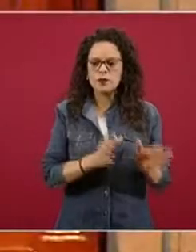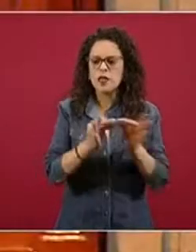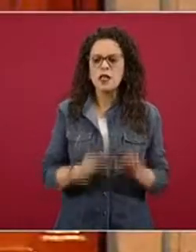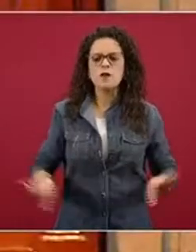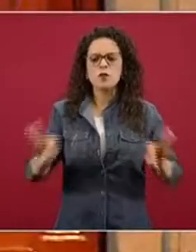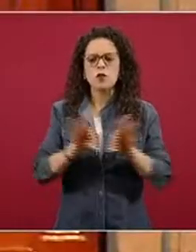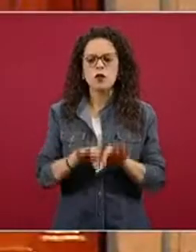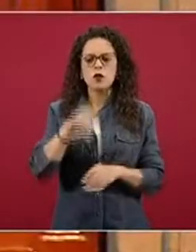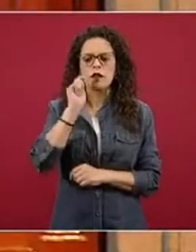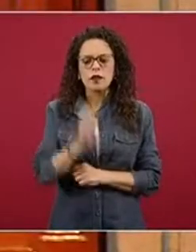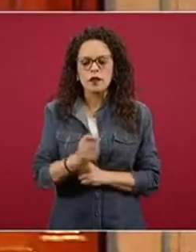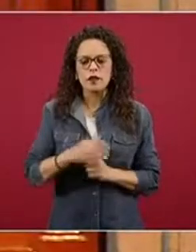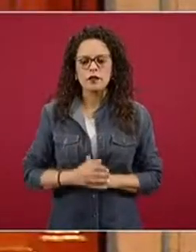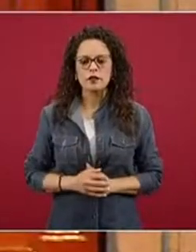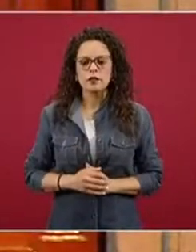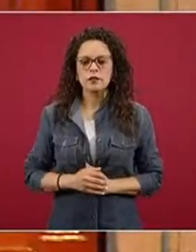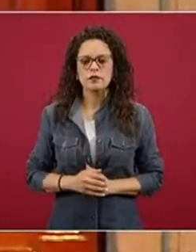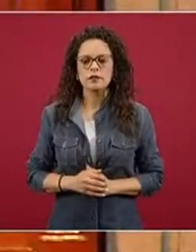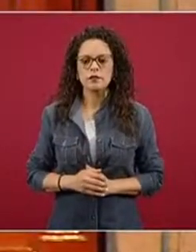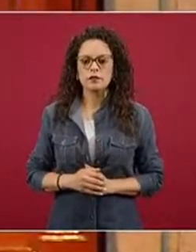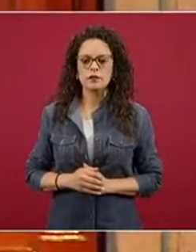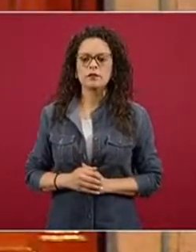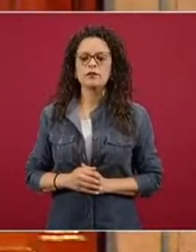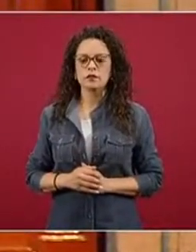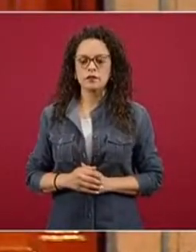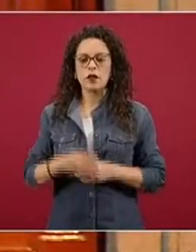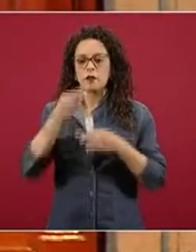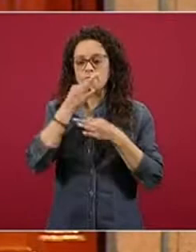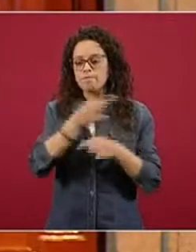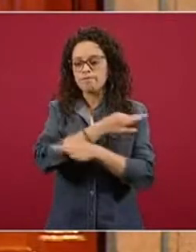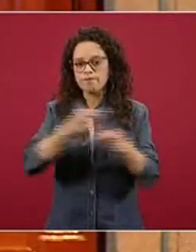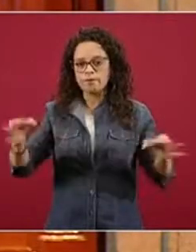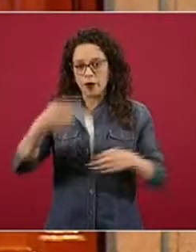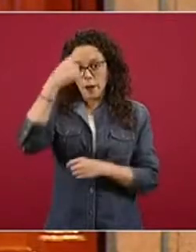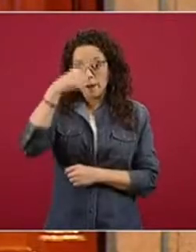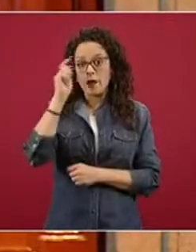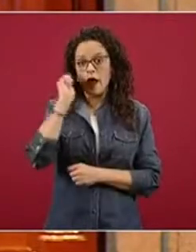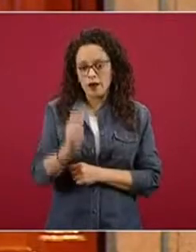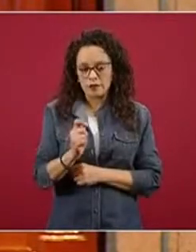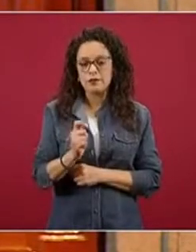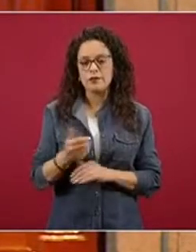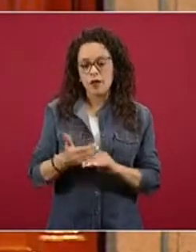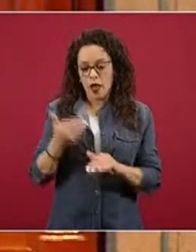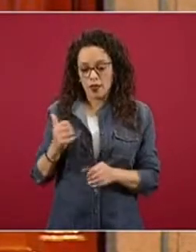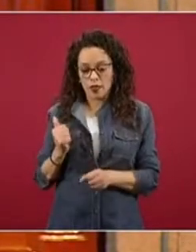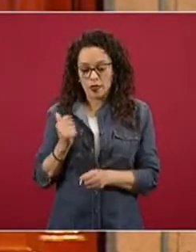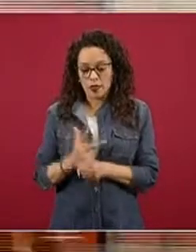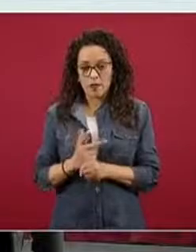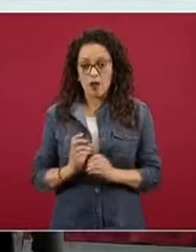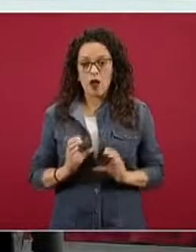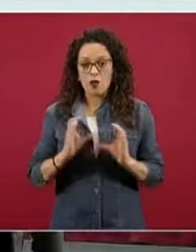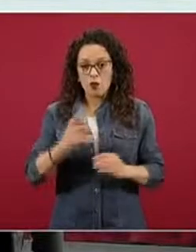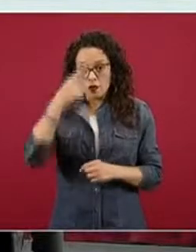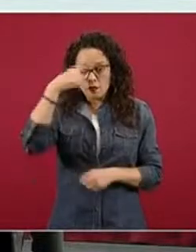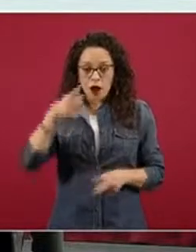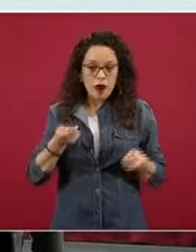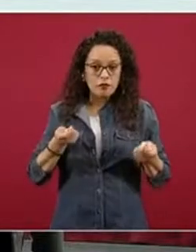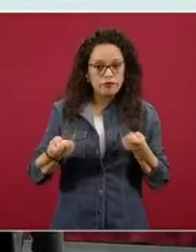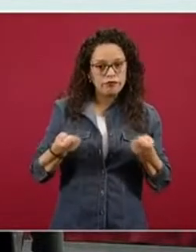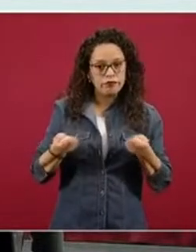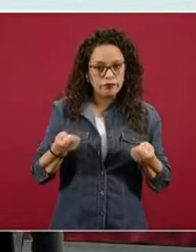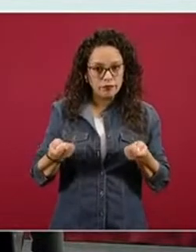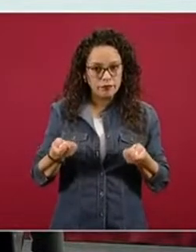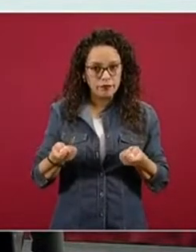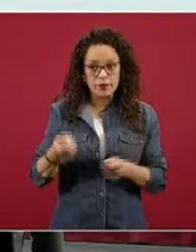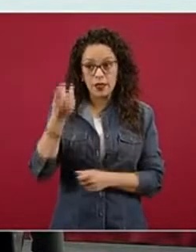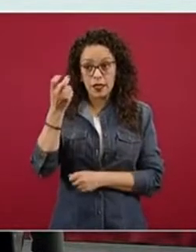del programa de prevención y control. En este caso, ustedes saben que yo ya les comenté que el dengue es una enfermedad